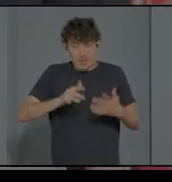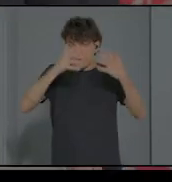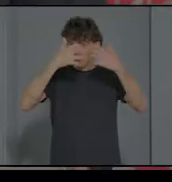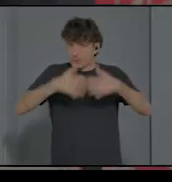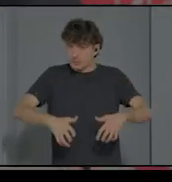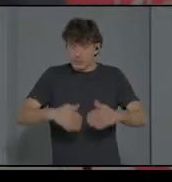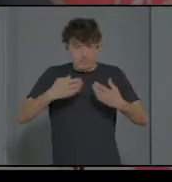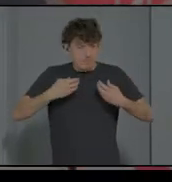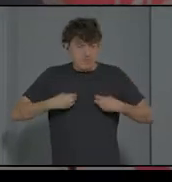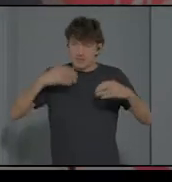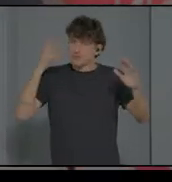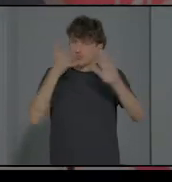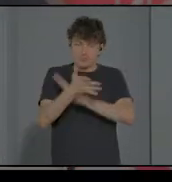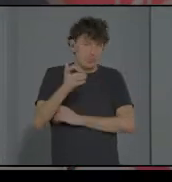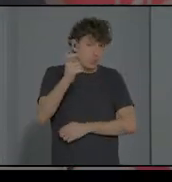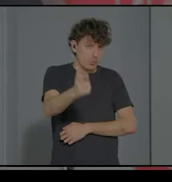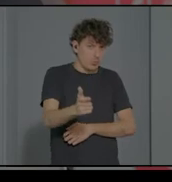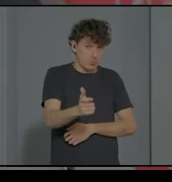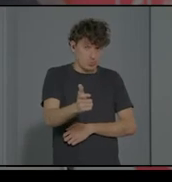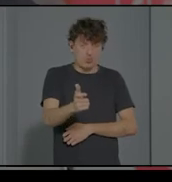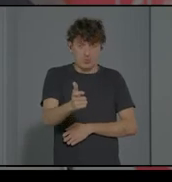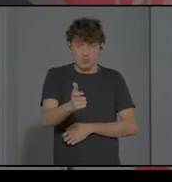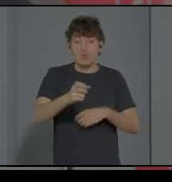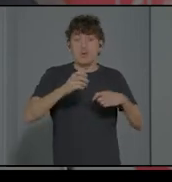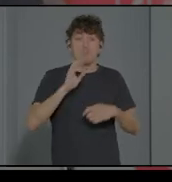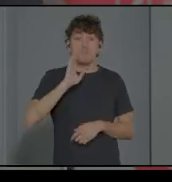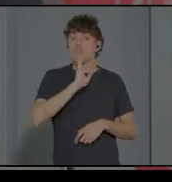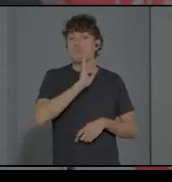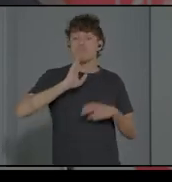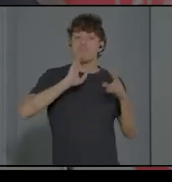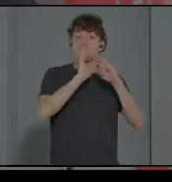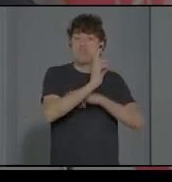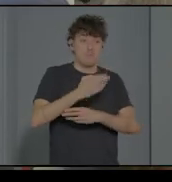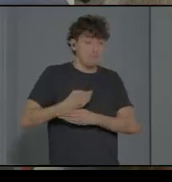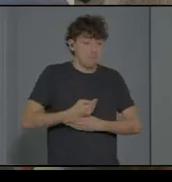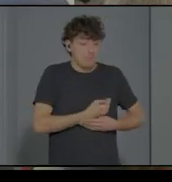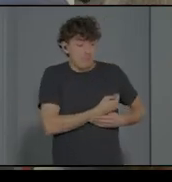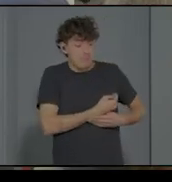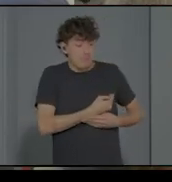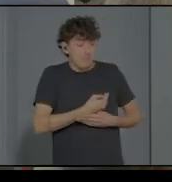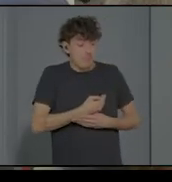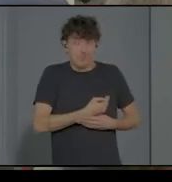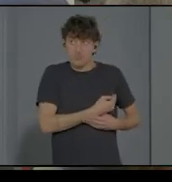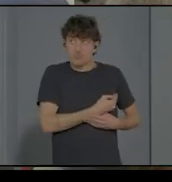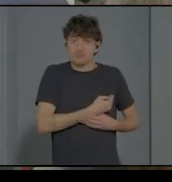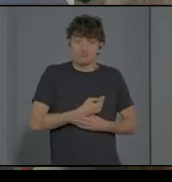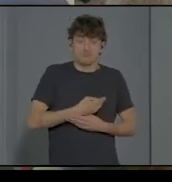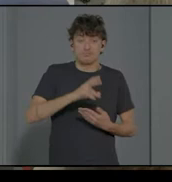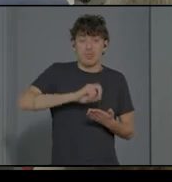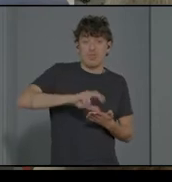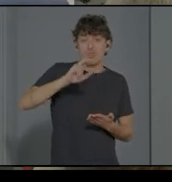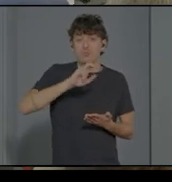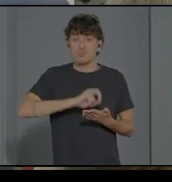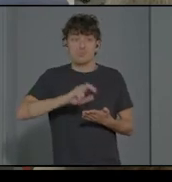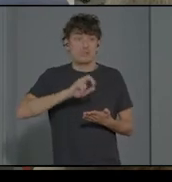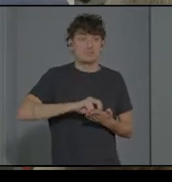Una respuesta de este tipo, de la madre que nos lleva en brazo y nos deja y nos lleva andando, es la misma sensación de un avión